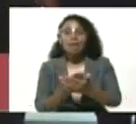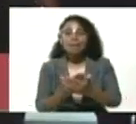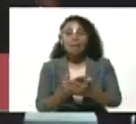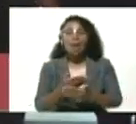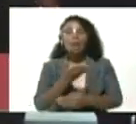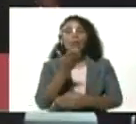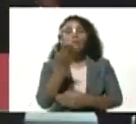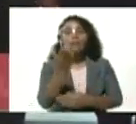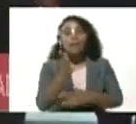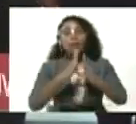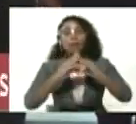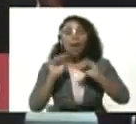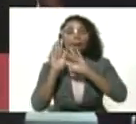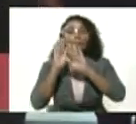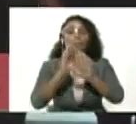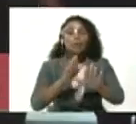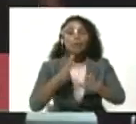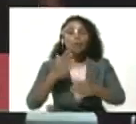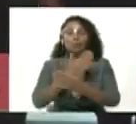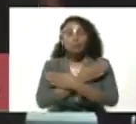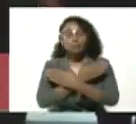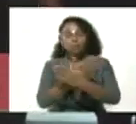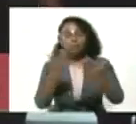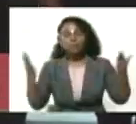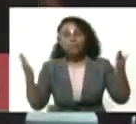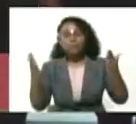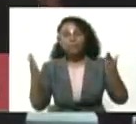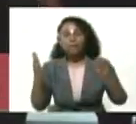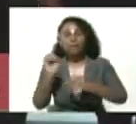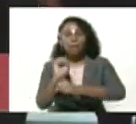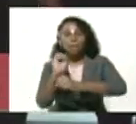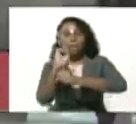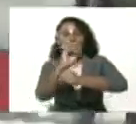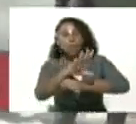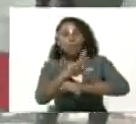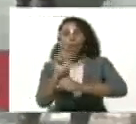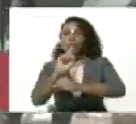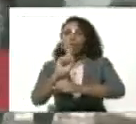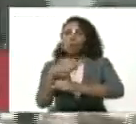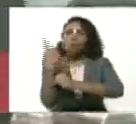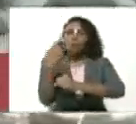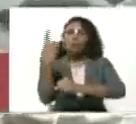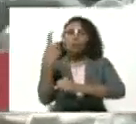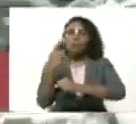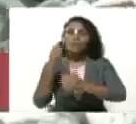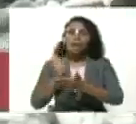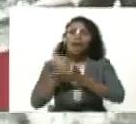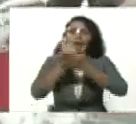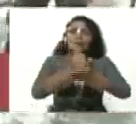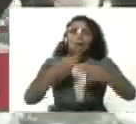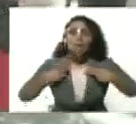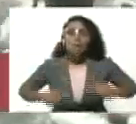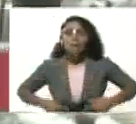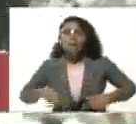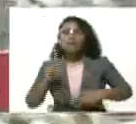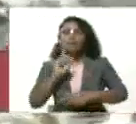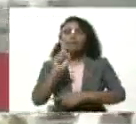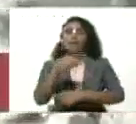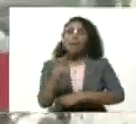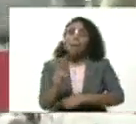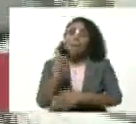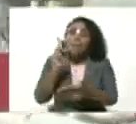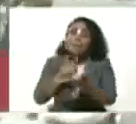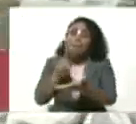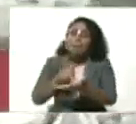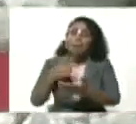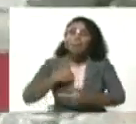usted todo el apoyo que nos ha brindado, enviando no solamente la ayuda humanitaria, sino la presencia